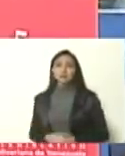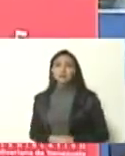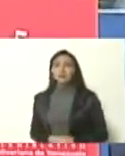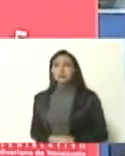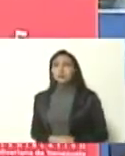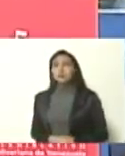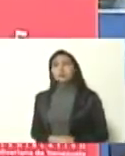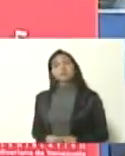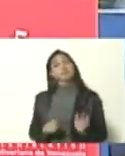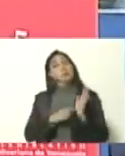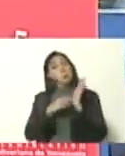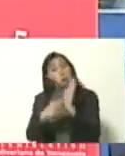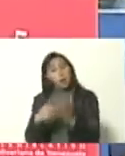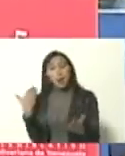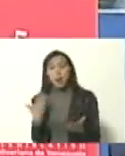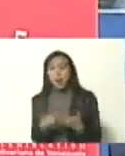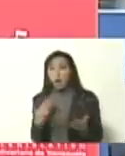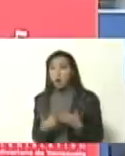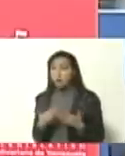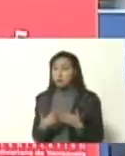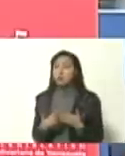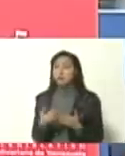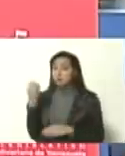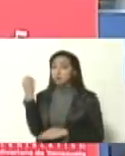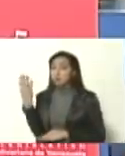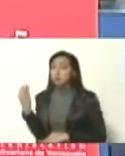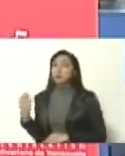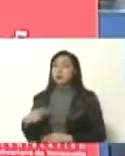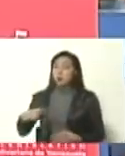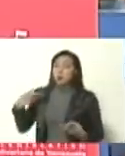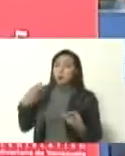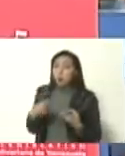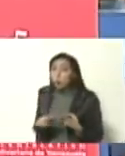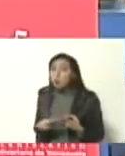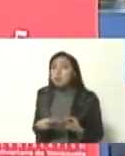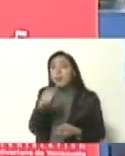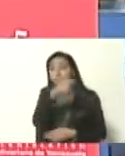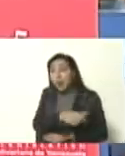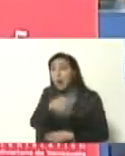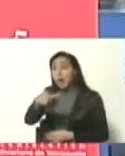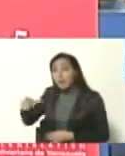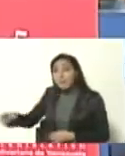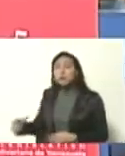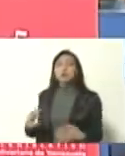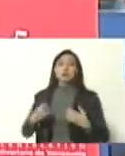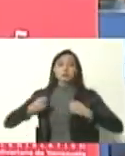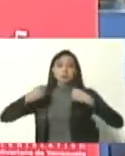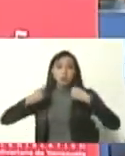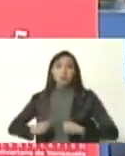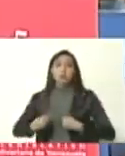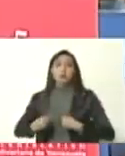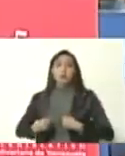Vamos a mostrar las pruebas, el testimonio voluntario de la persona que fue reclutada